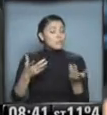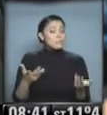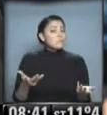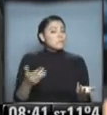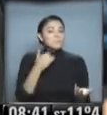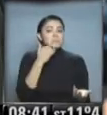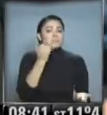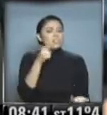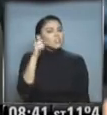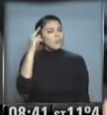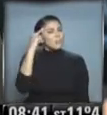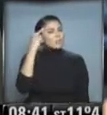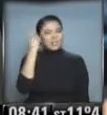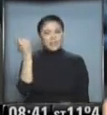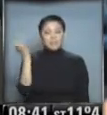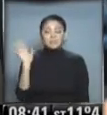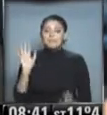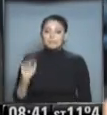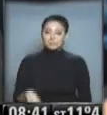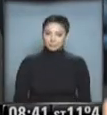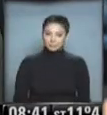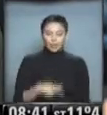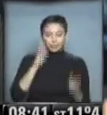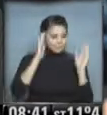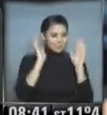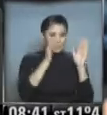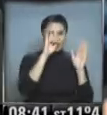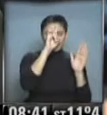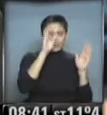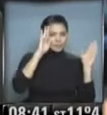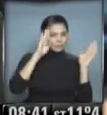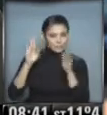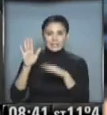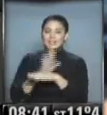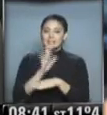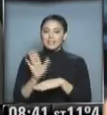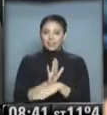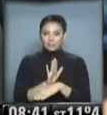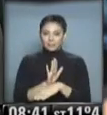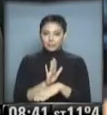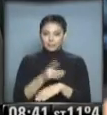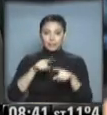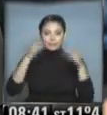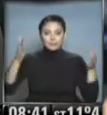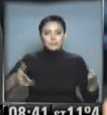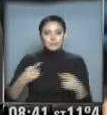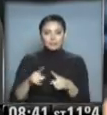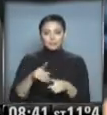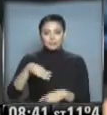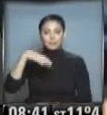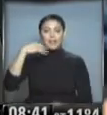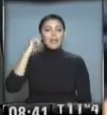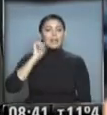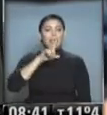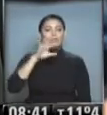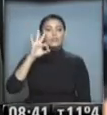sé si no se les cruzó ya hace algún tiempo. Bueno, me voy de Independiente para hablar de cine propiamente. Ópera prima de Gastón Gallo,